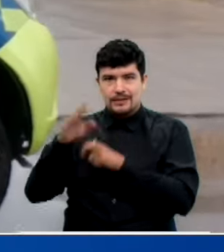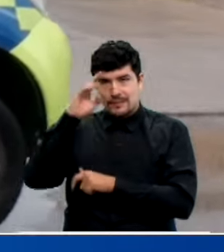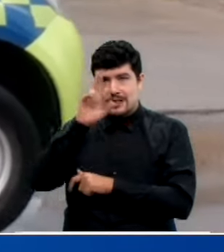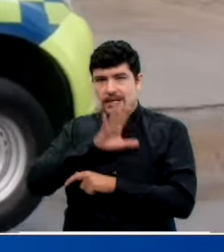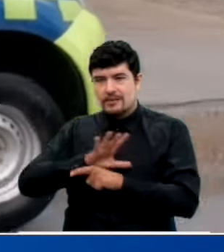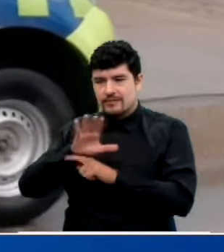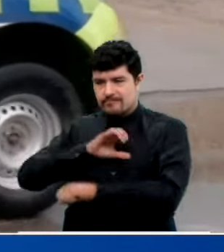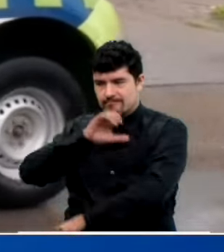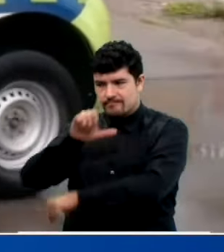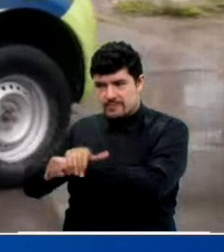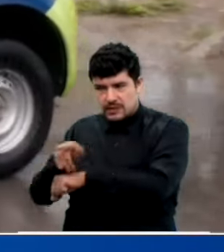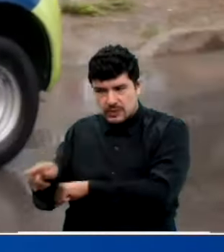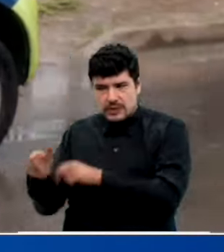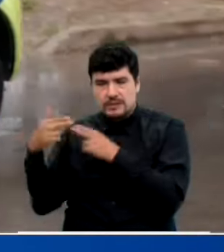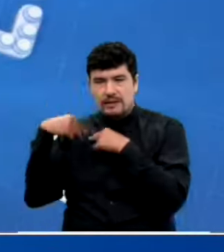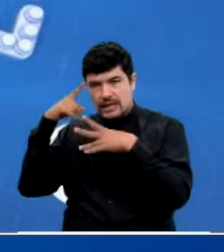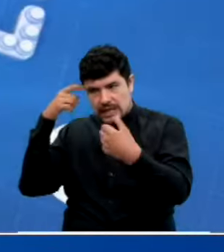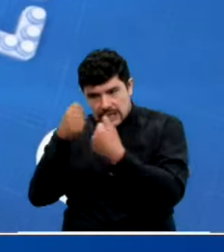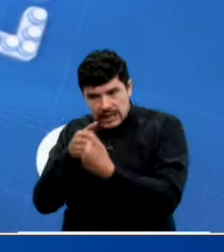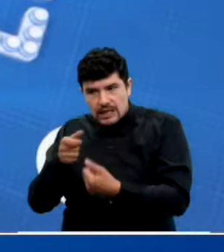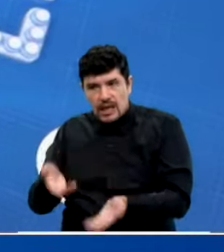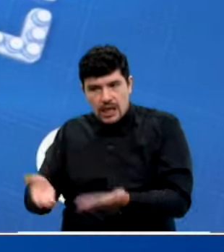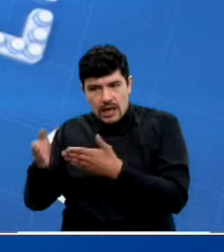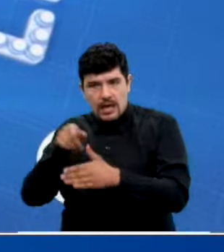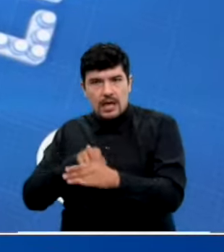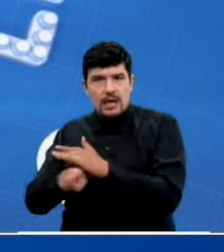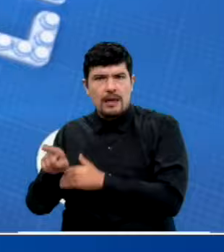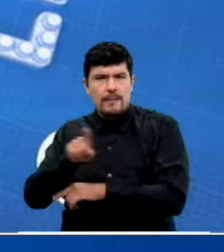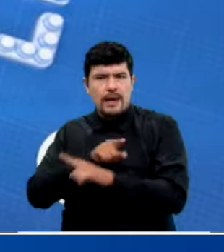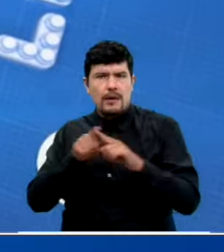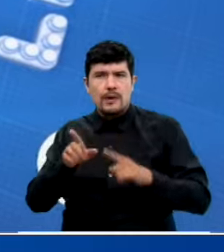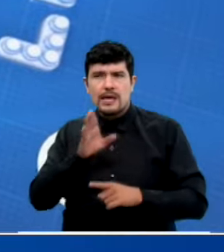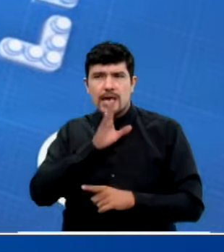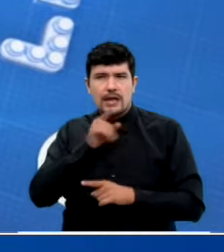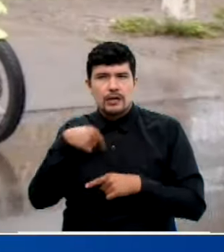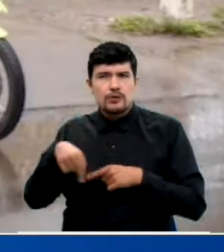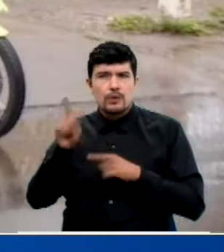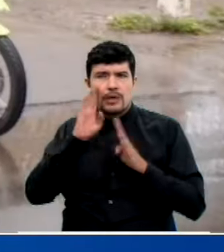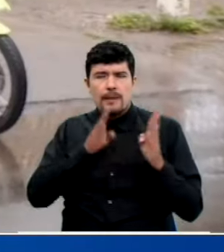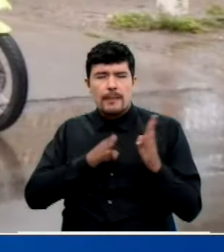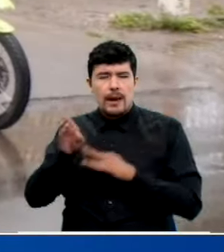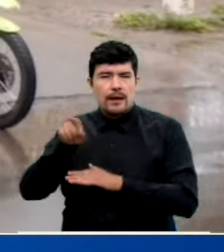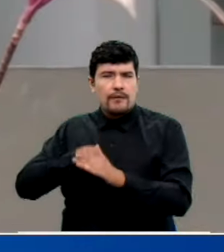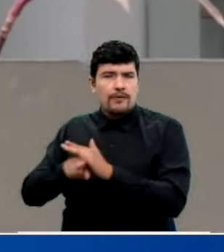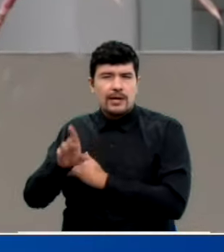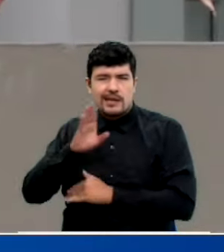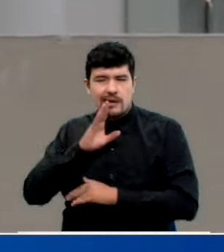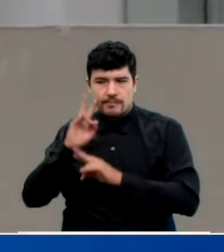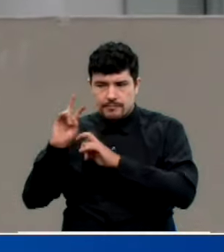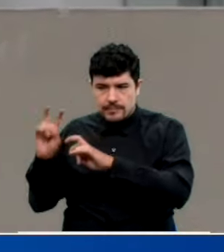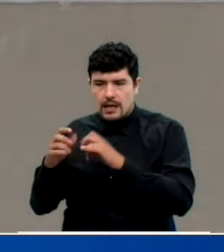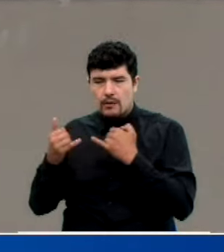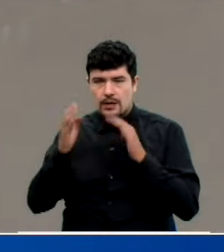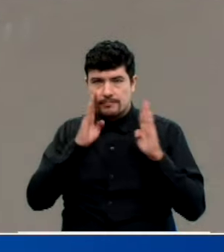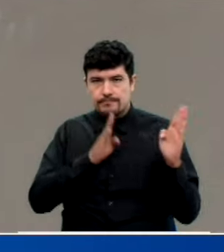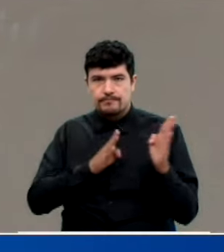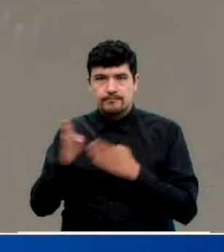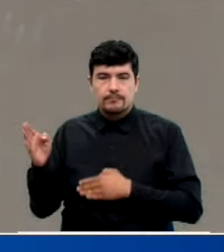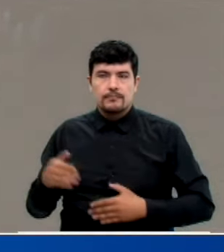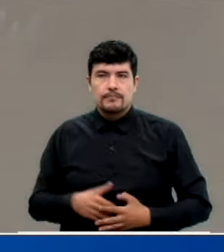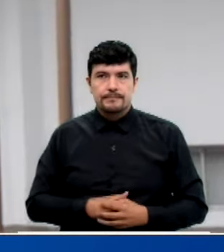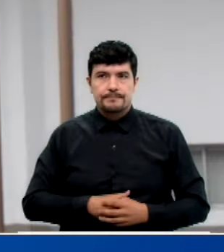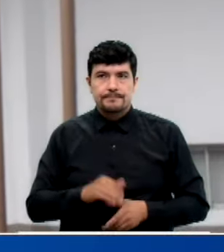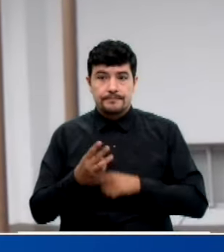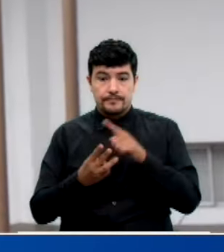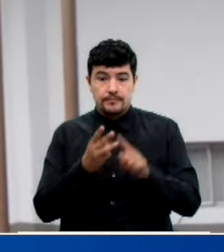y esclarecer quién estuvo, según ellos, detrás realmente de este plan de fuga. La captura de 3